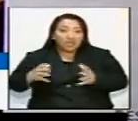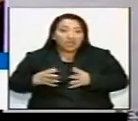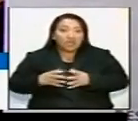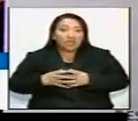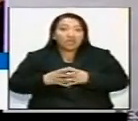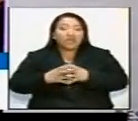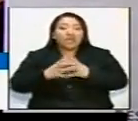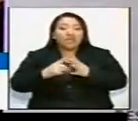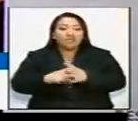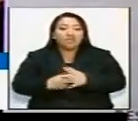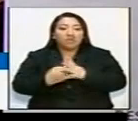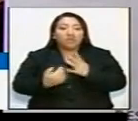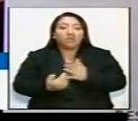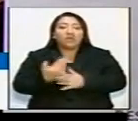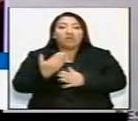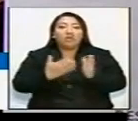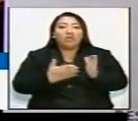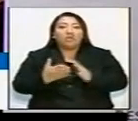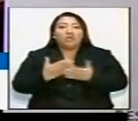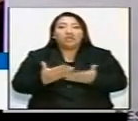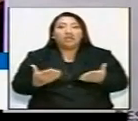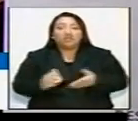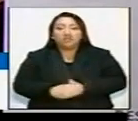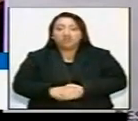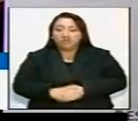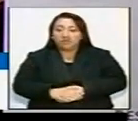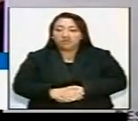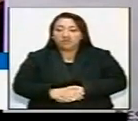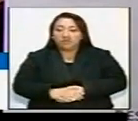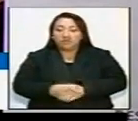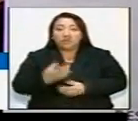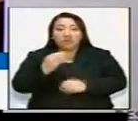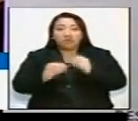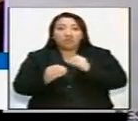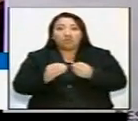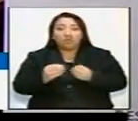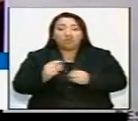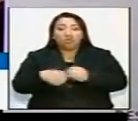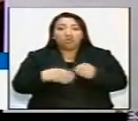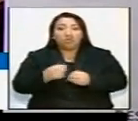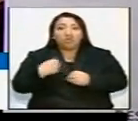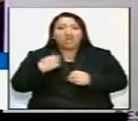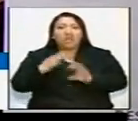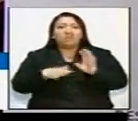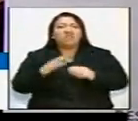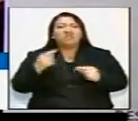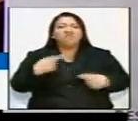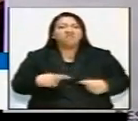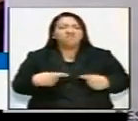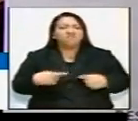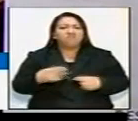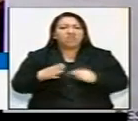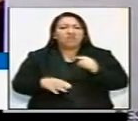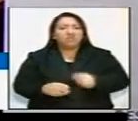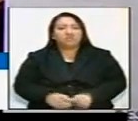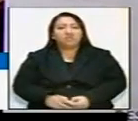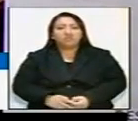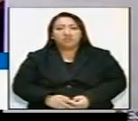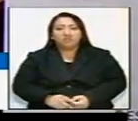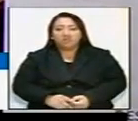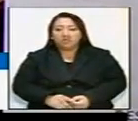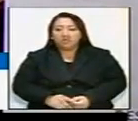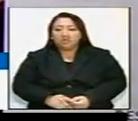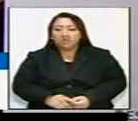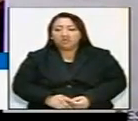que iniciar un nuevo orden de cosas para las reformas, porque la reforma tiene enemigos y todos se benefician de las